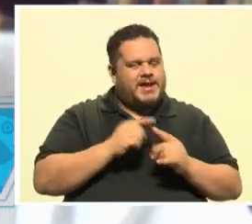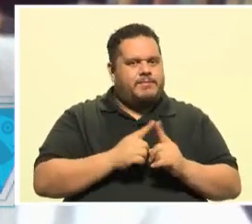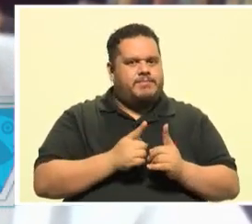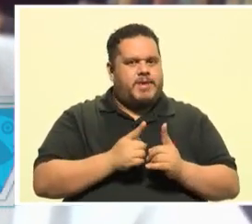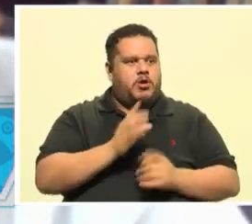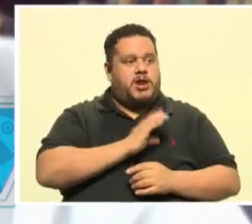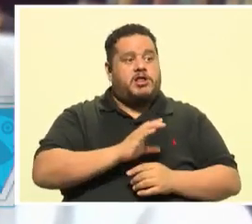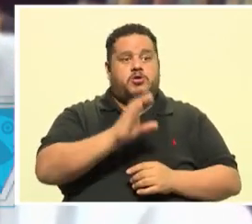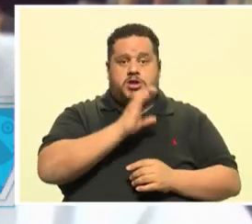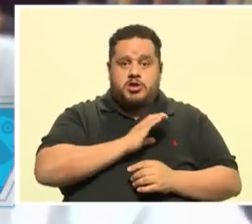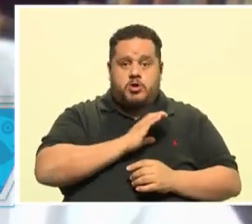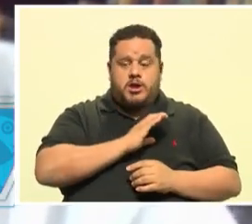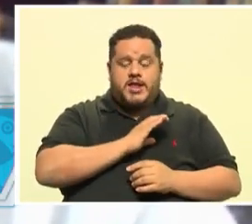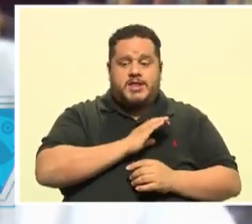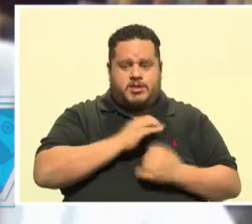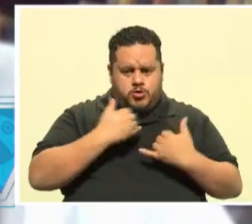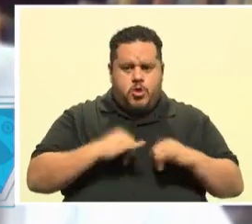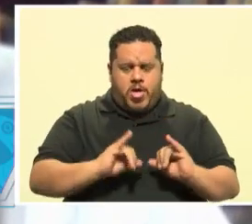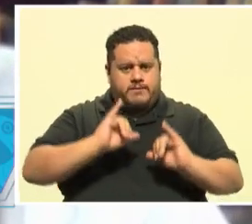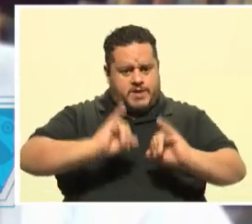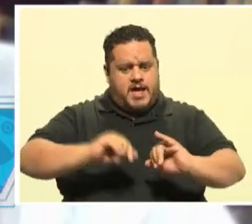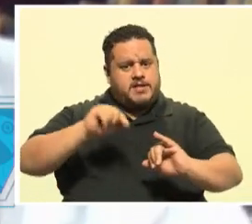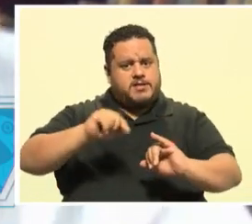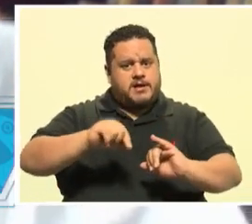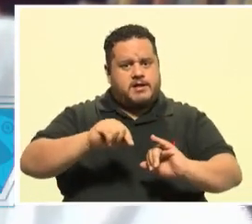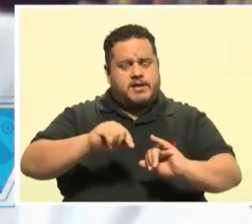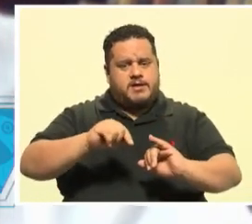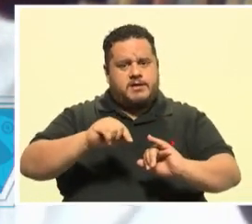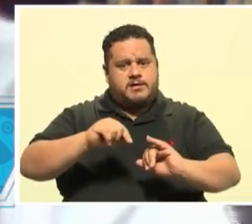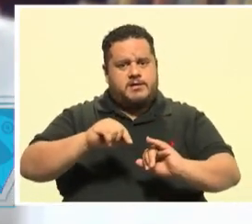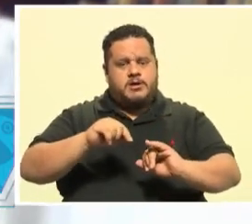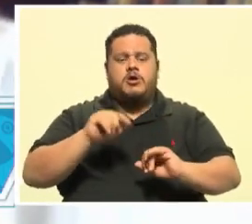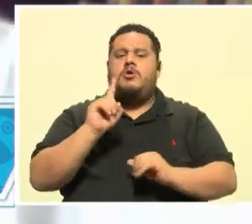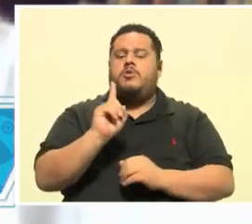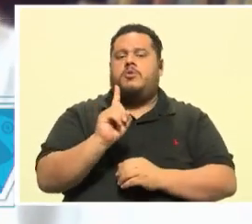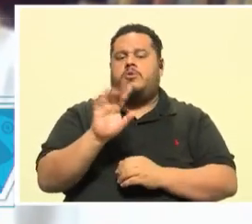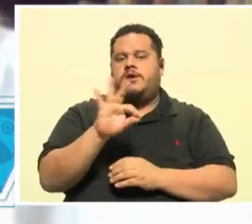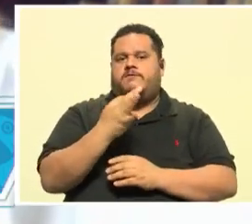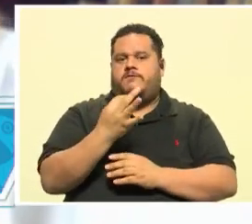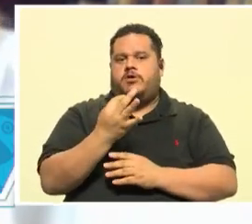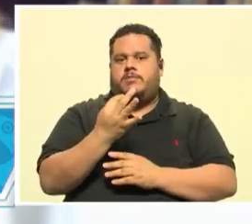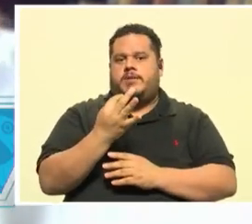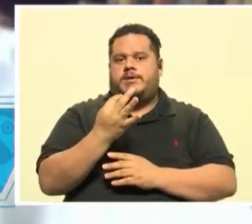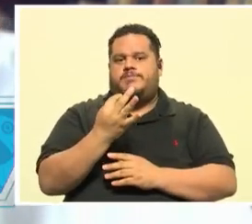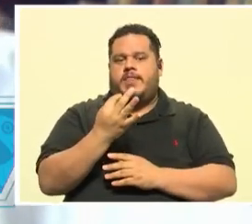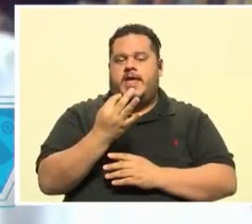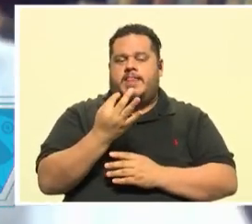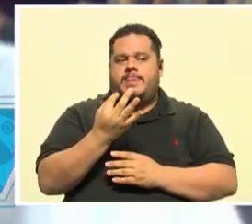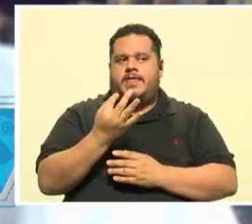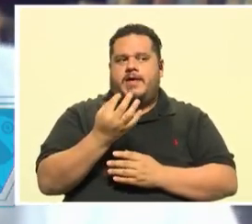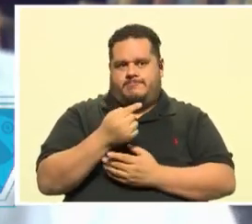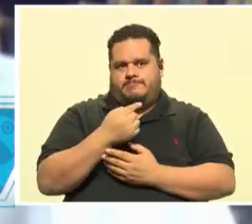enormes discrepancias, y otra cosa es el pueblo nicaragüense que por años ha convivido con nosotros, y de